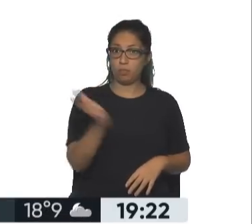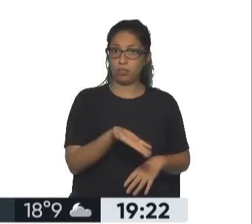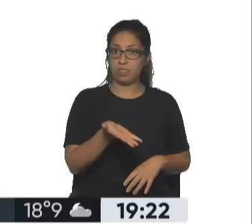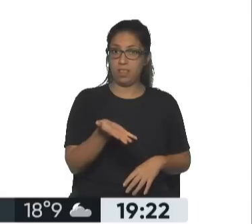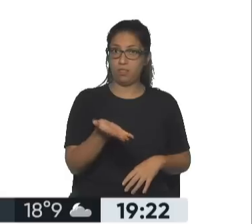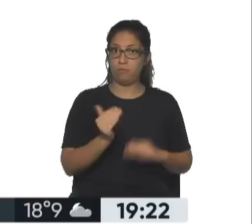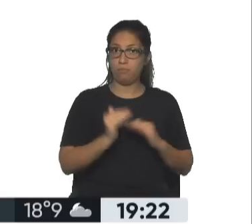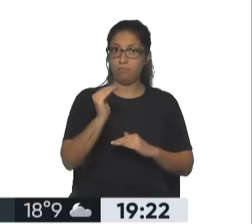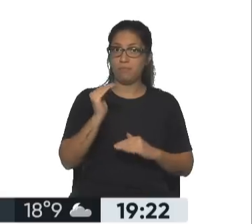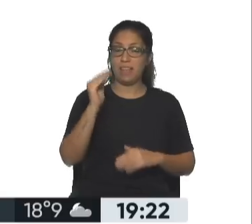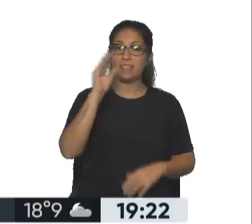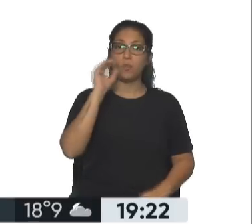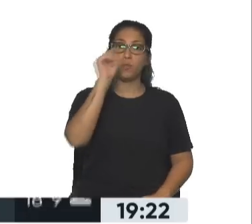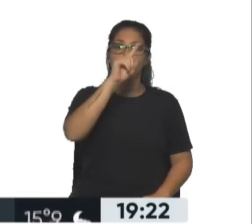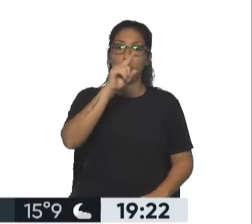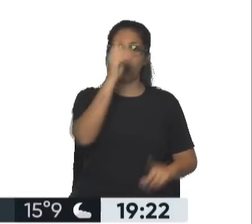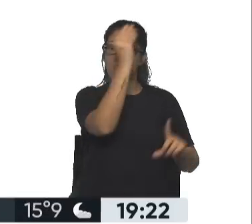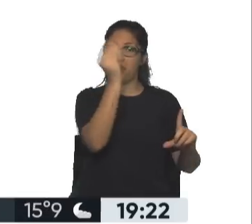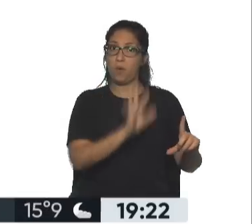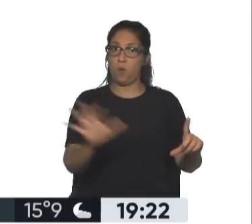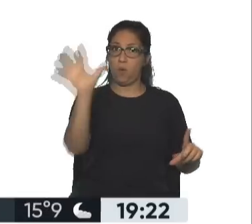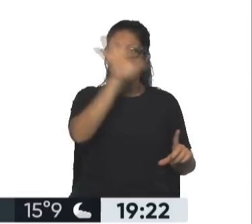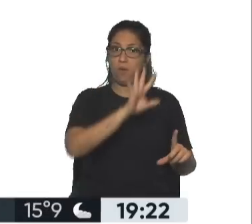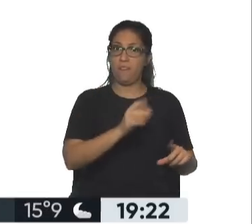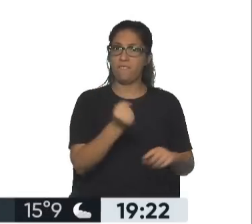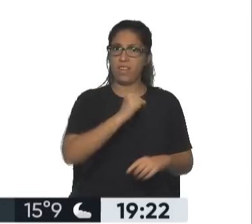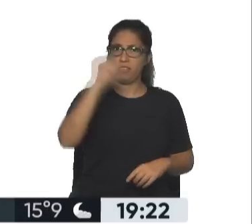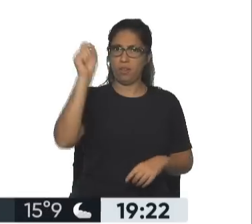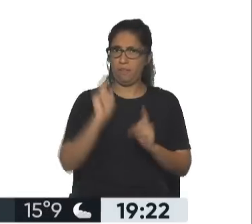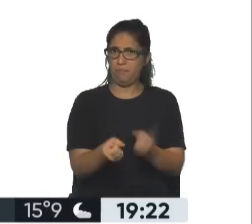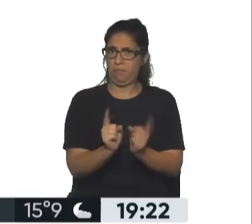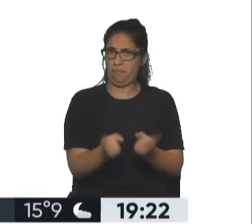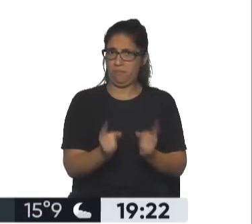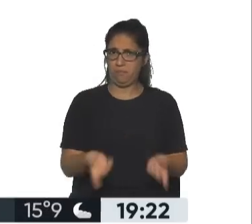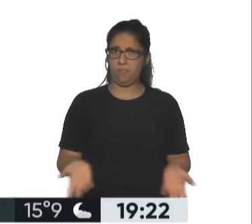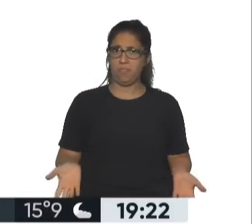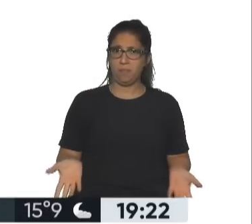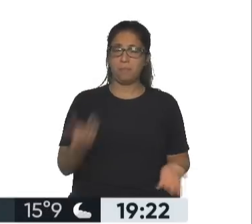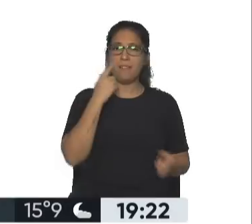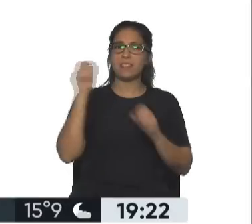75% en Estados Unidos. La inflación sigue, pero no solamente eso. La segunda lámina, por favor, de